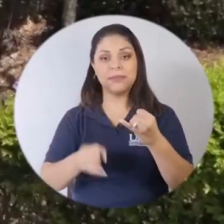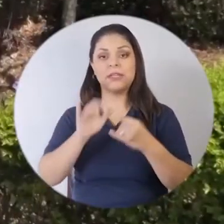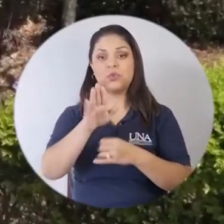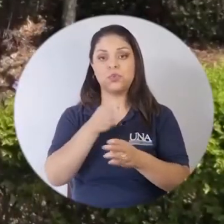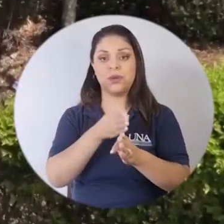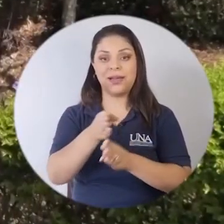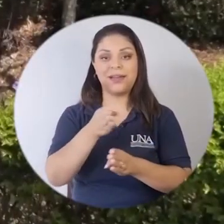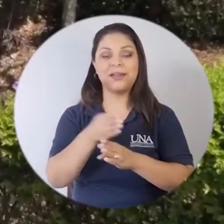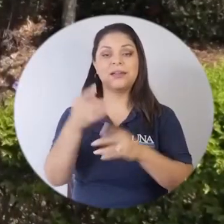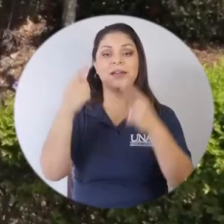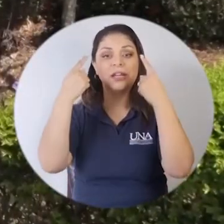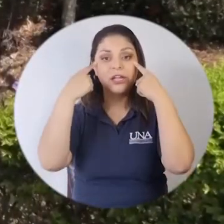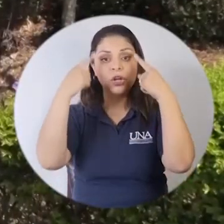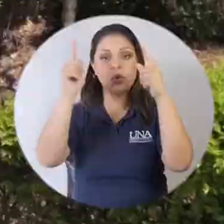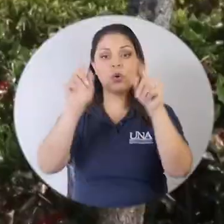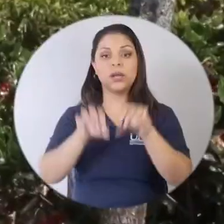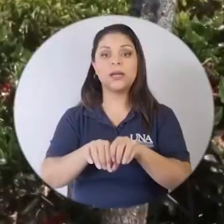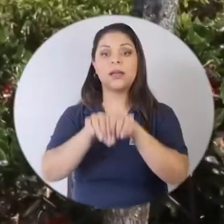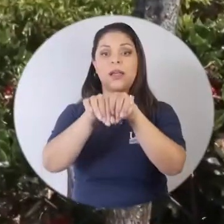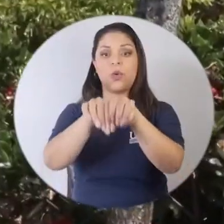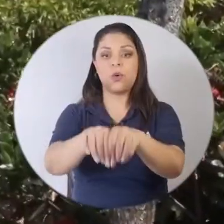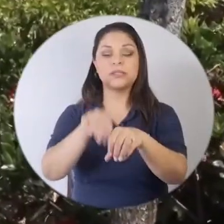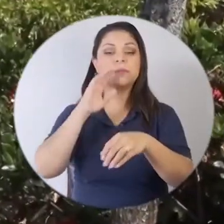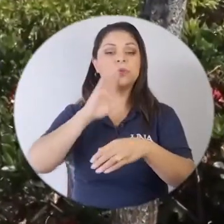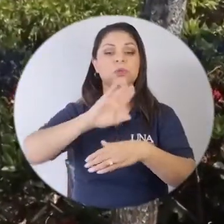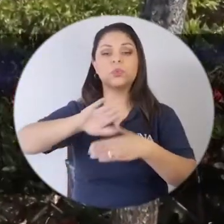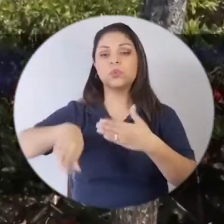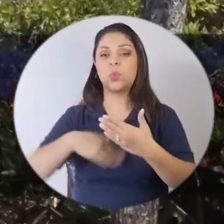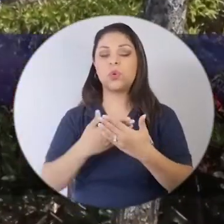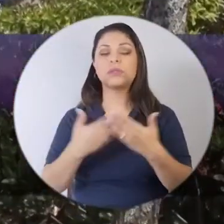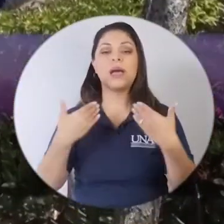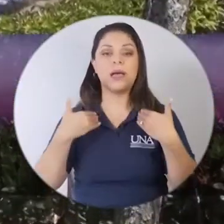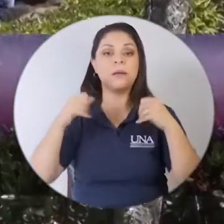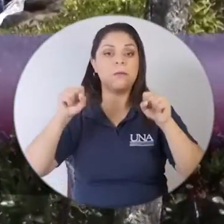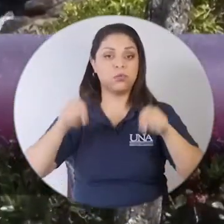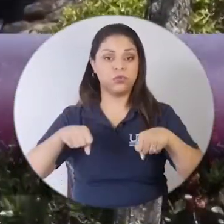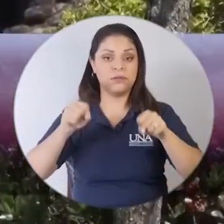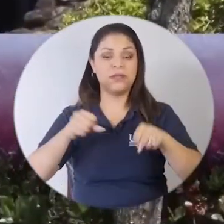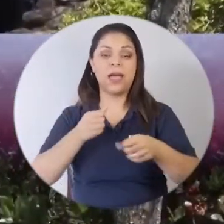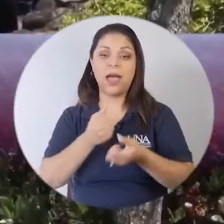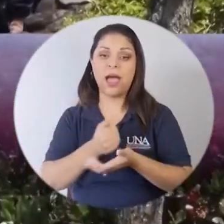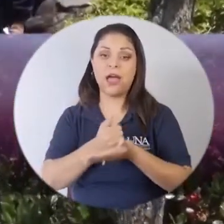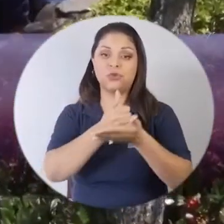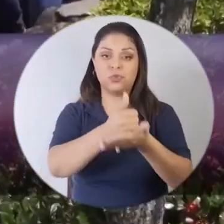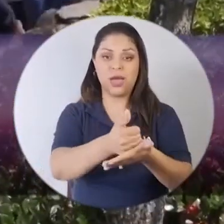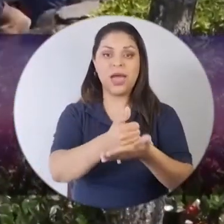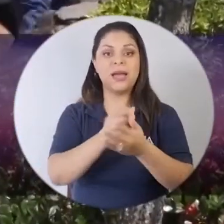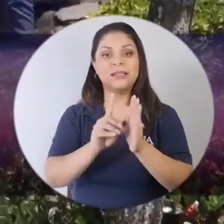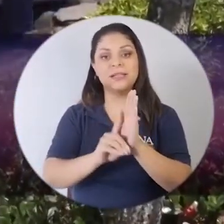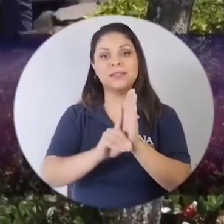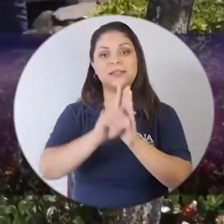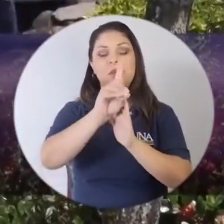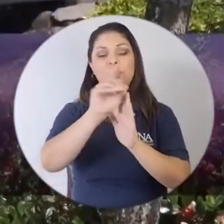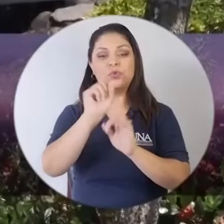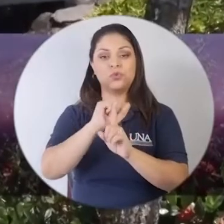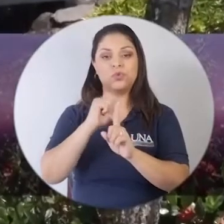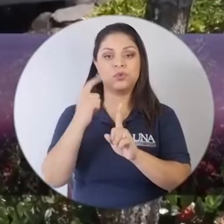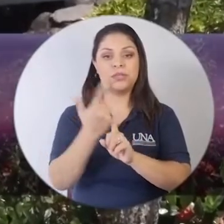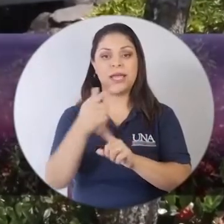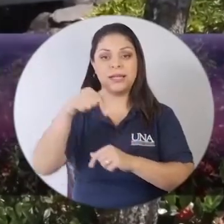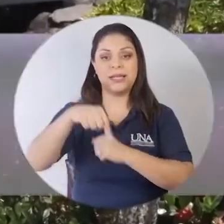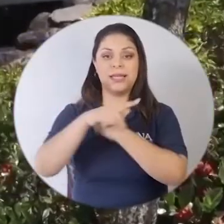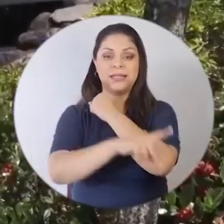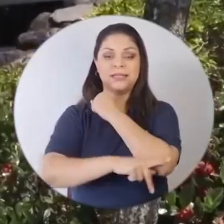en sus carreras y que logren graduarse, porque todos y todas tenemos la posibilidad de contribuir al desarrollo social de